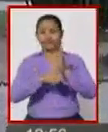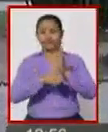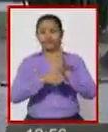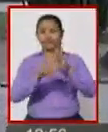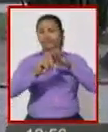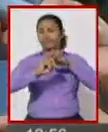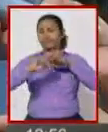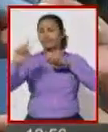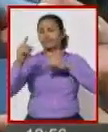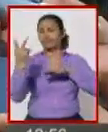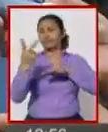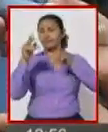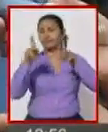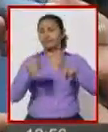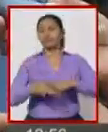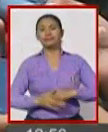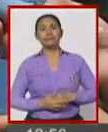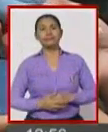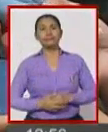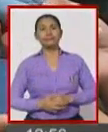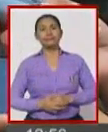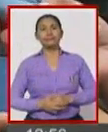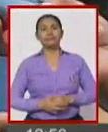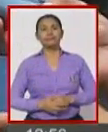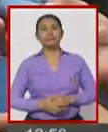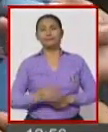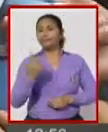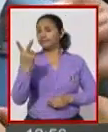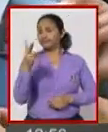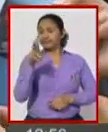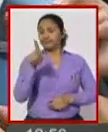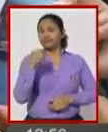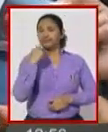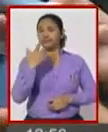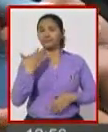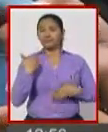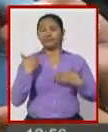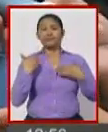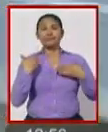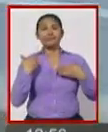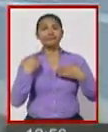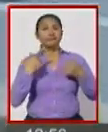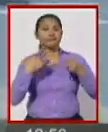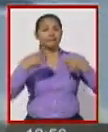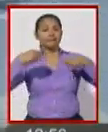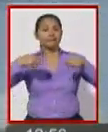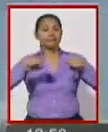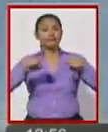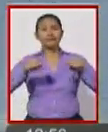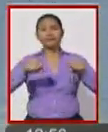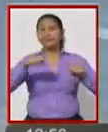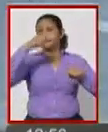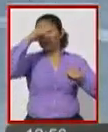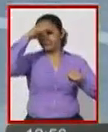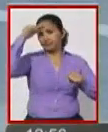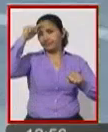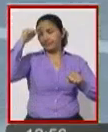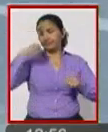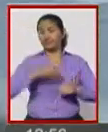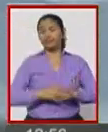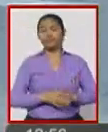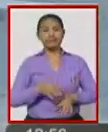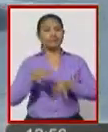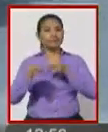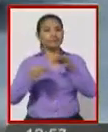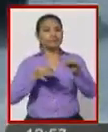Posteriormente se dio a la fuga. Inicialmente tenemos entendido que son dos personas, uno estaba con short, estaba en una motocicleta negra, panadera, esos eran los